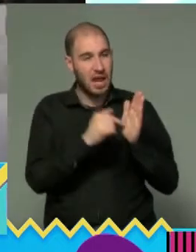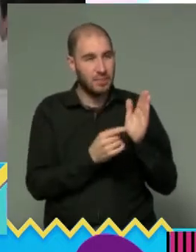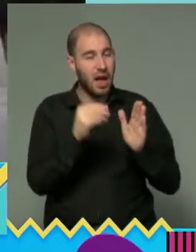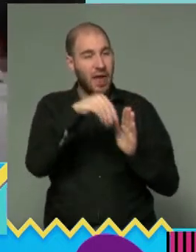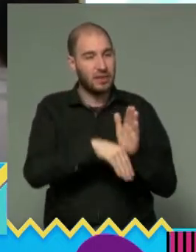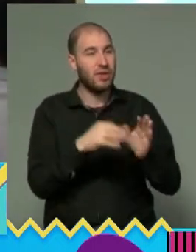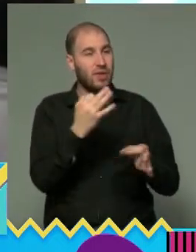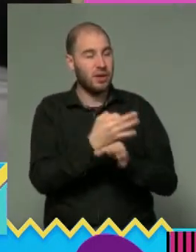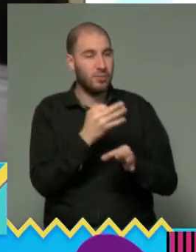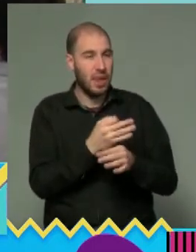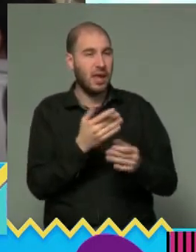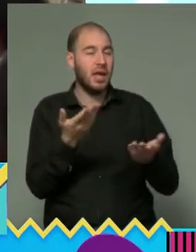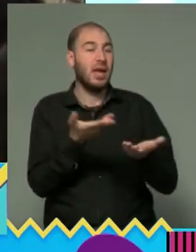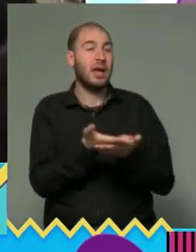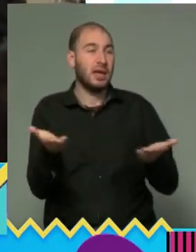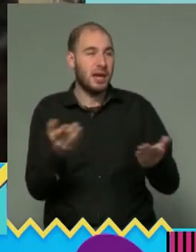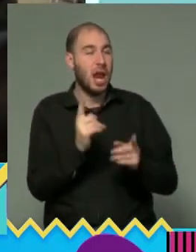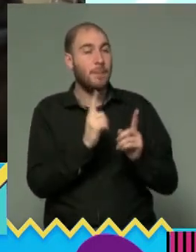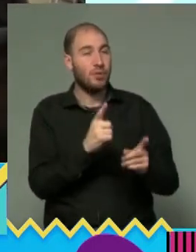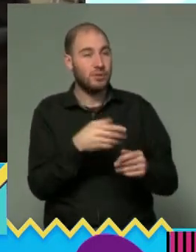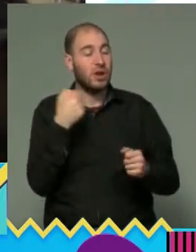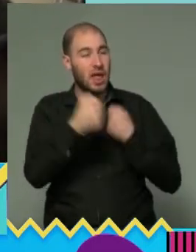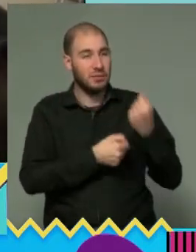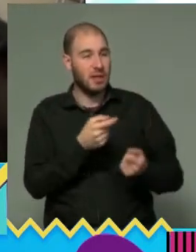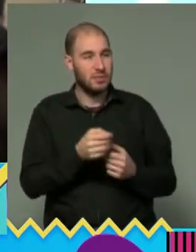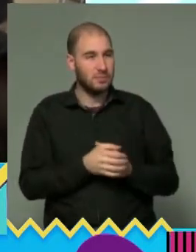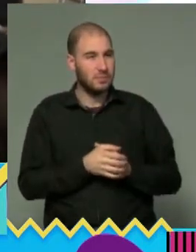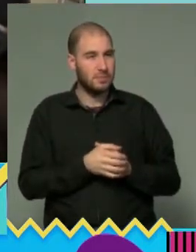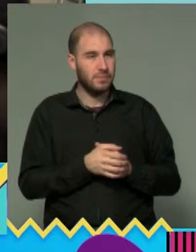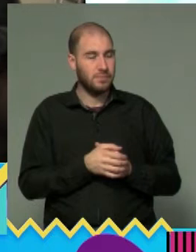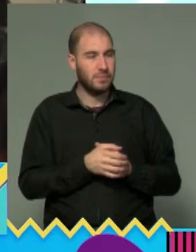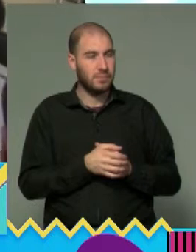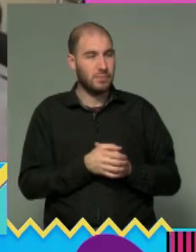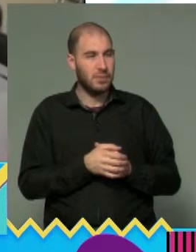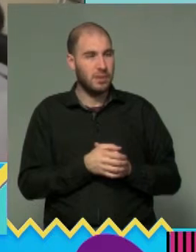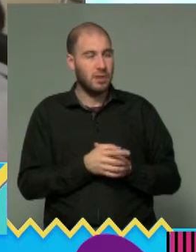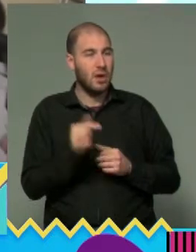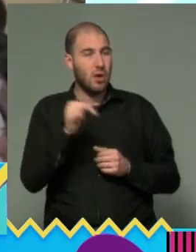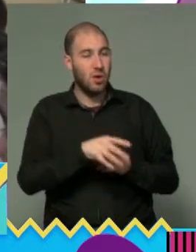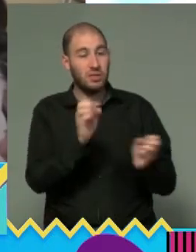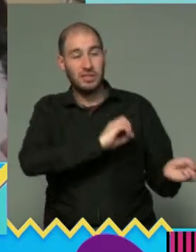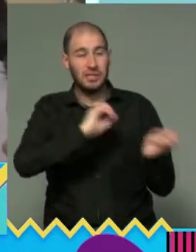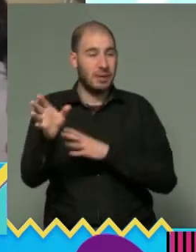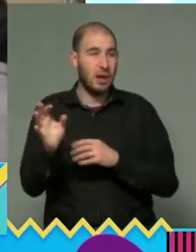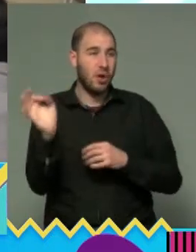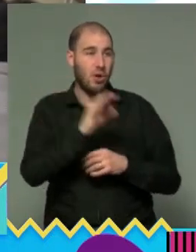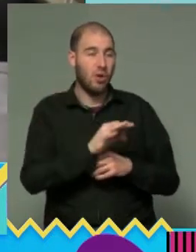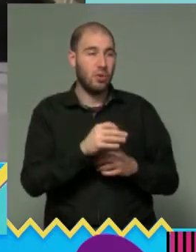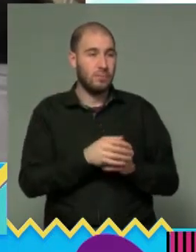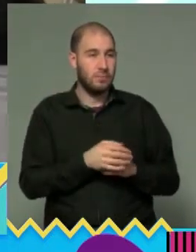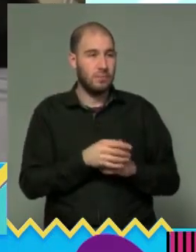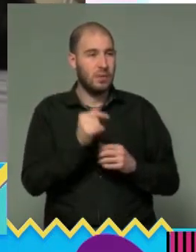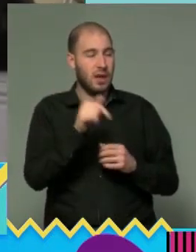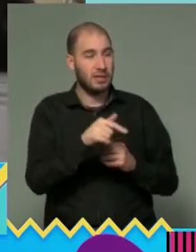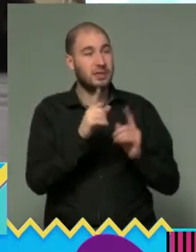dentro de la escuela. Normalmente el docente agredido sale o a veces es trasladado o a veces hasta entra